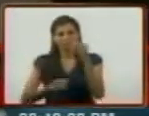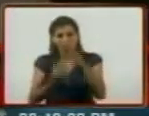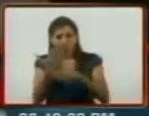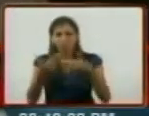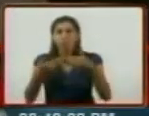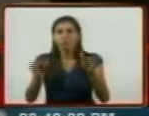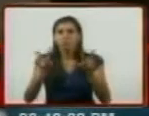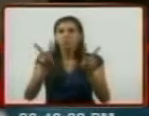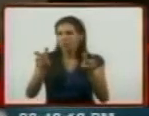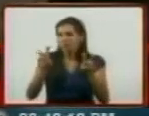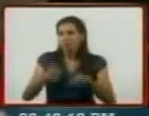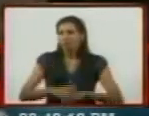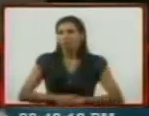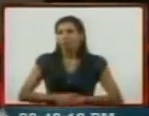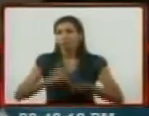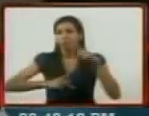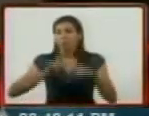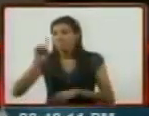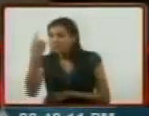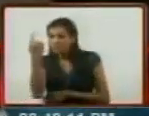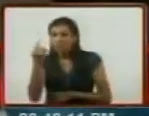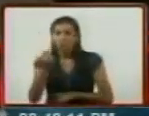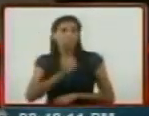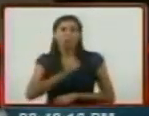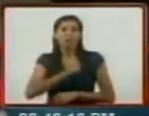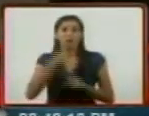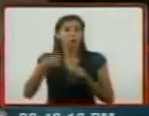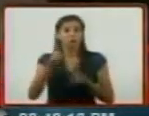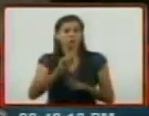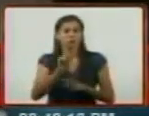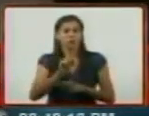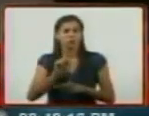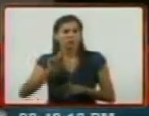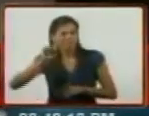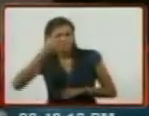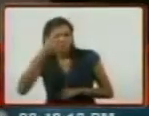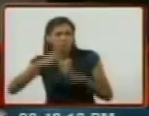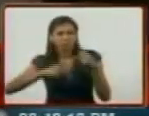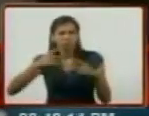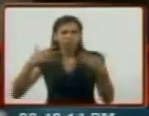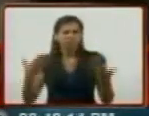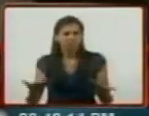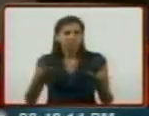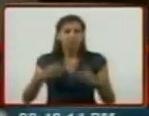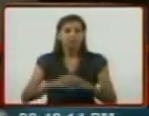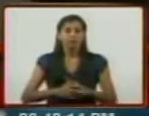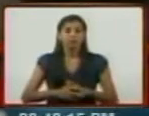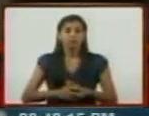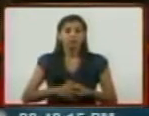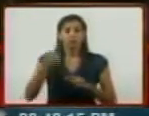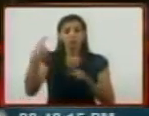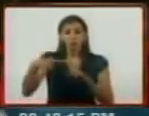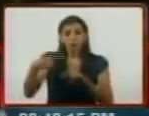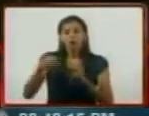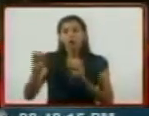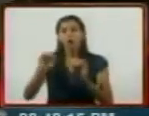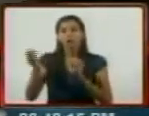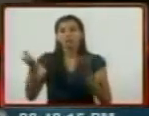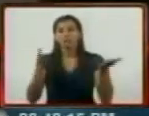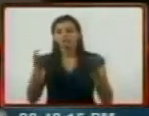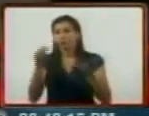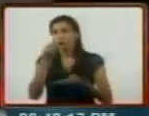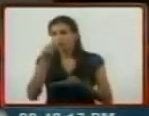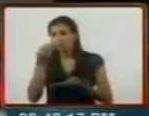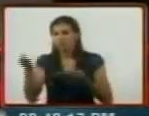elemento fundamental, pero no la producción de cualquier bien, sino de aquellos productos, bienes y servicios que satisfagan las necesidades del